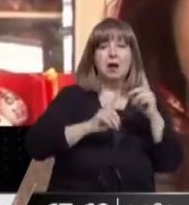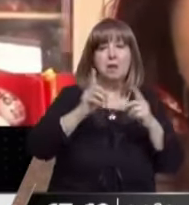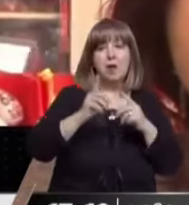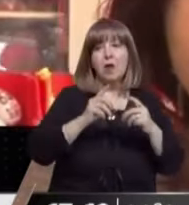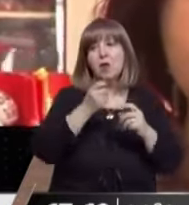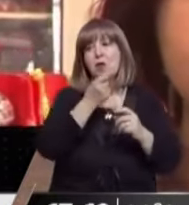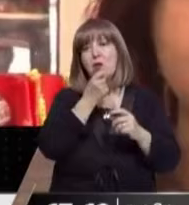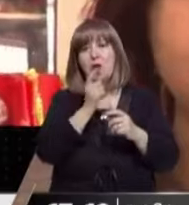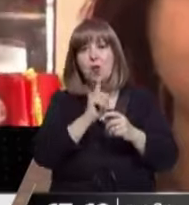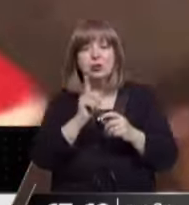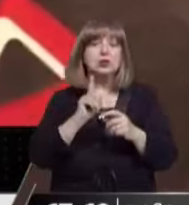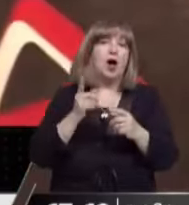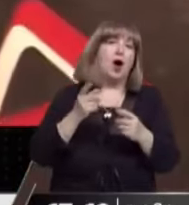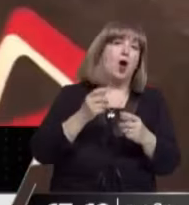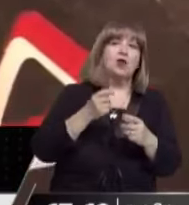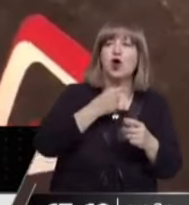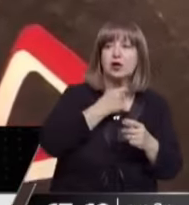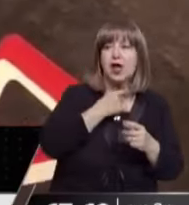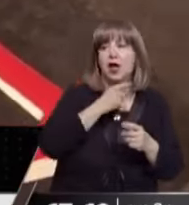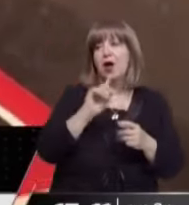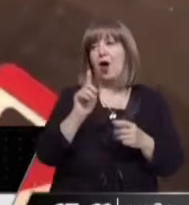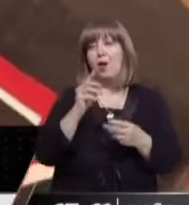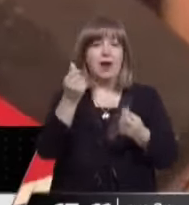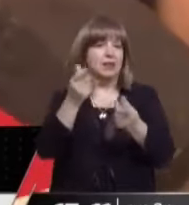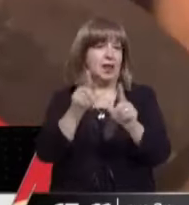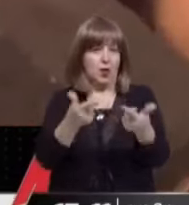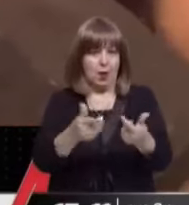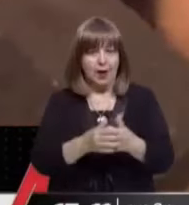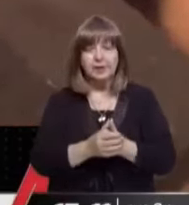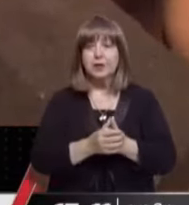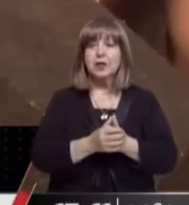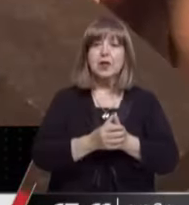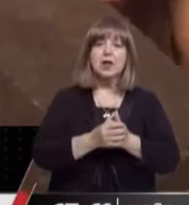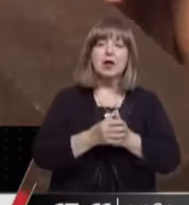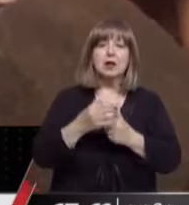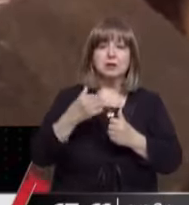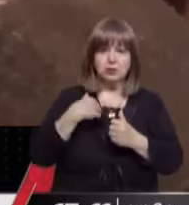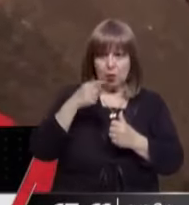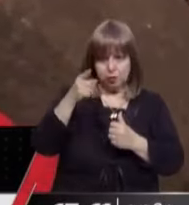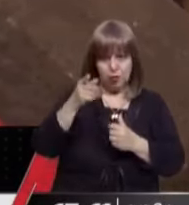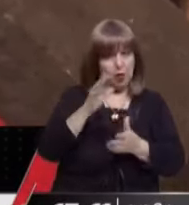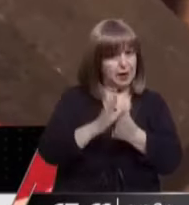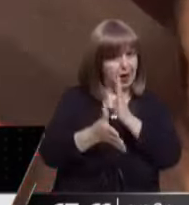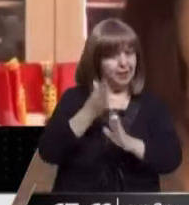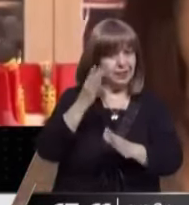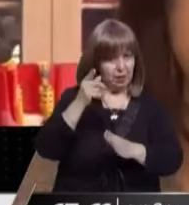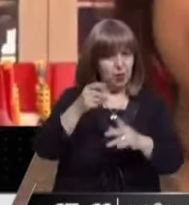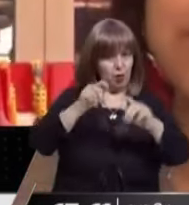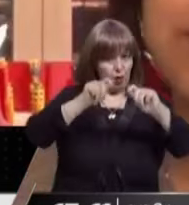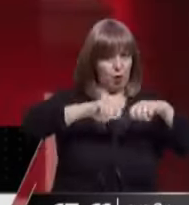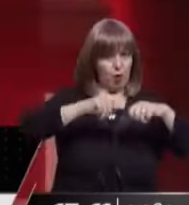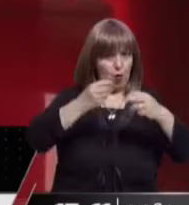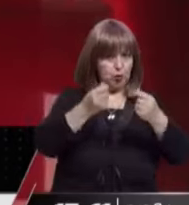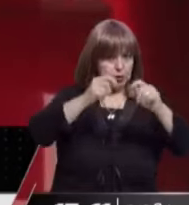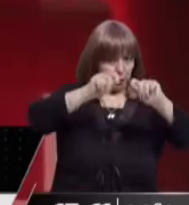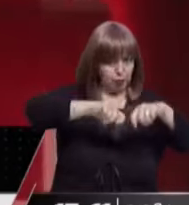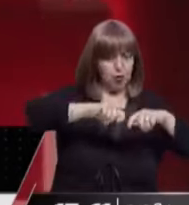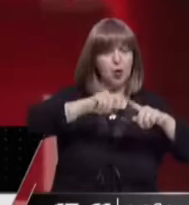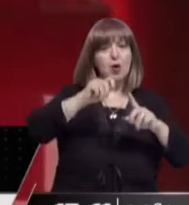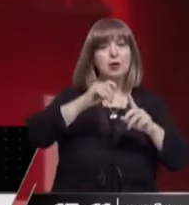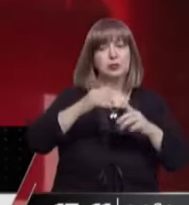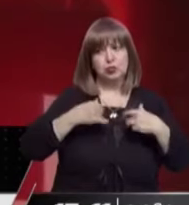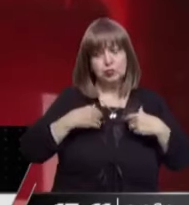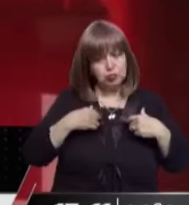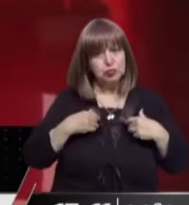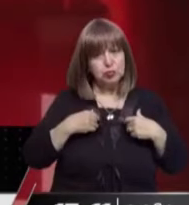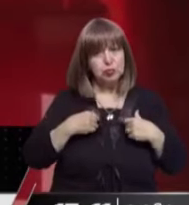plata también. Por ejemplo, antes cuando encontrabas preservativos por todos lados gratis, sí, lo usaban. Sí, la mayoría de las veces